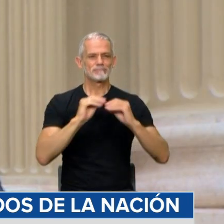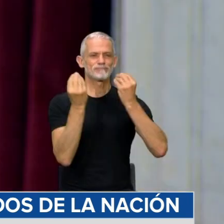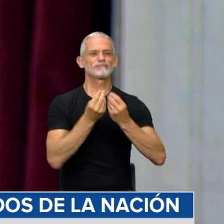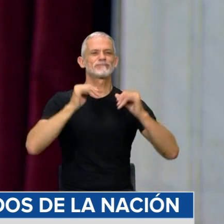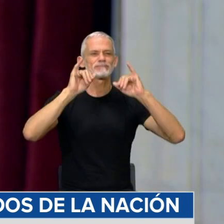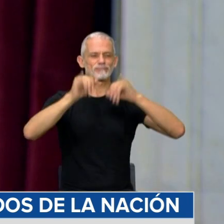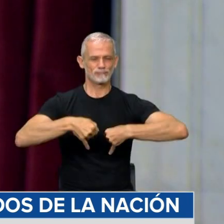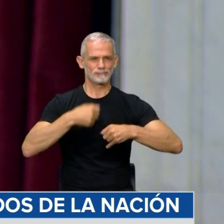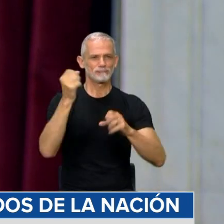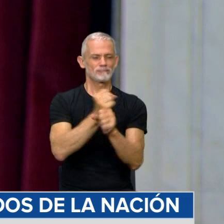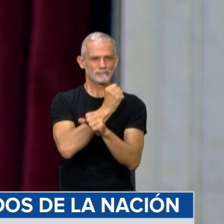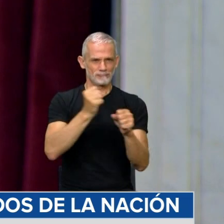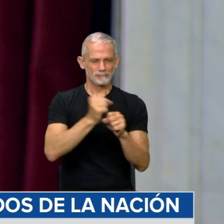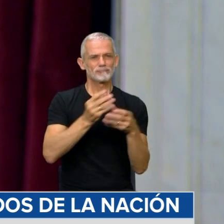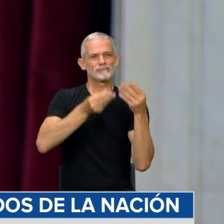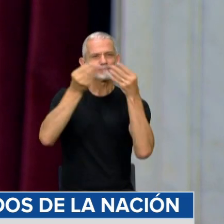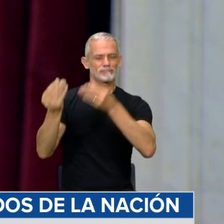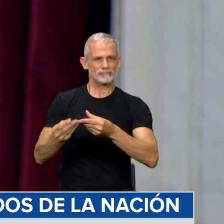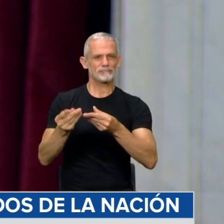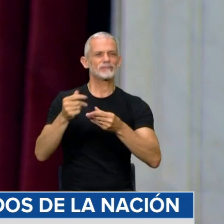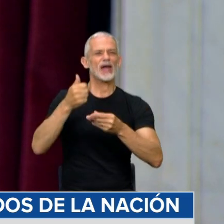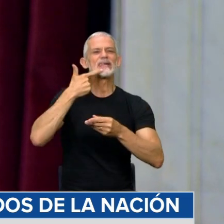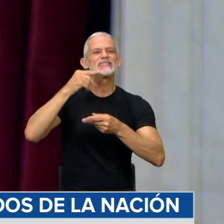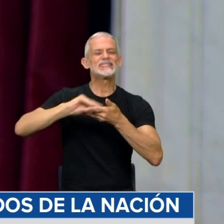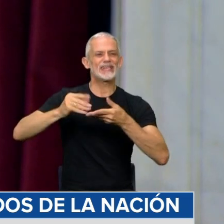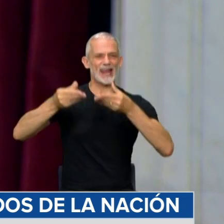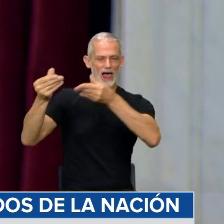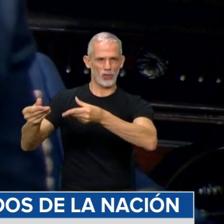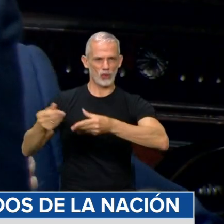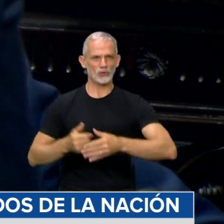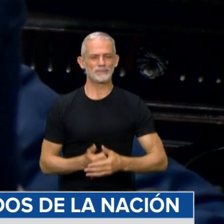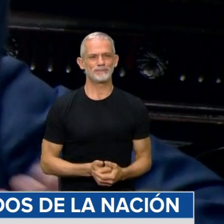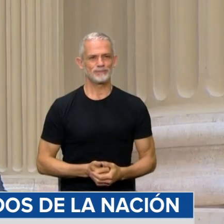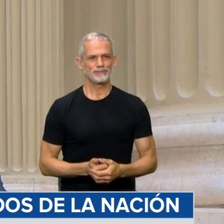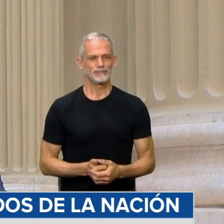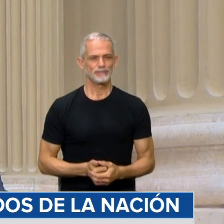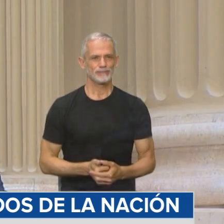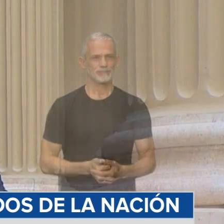Resulta afirmativa, se comunicará al Honorable Senado.